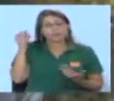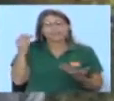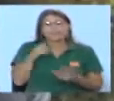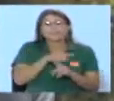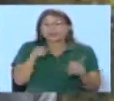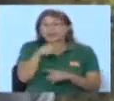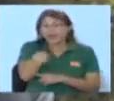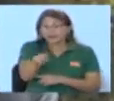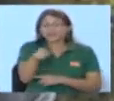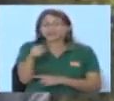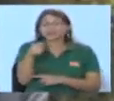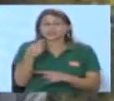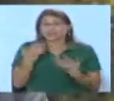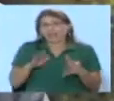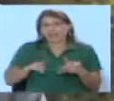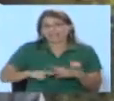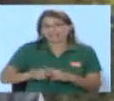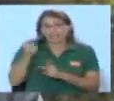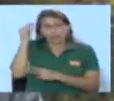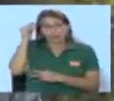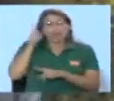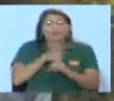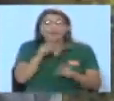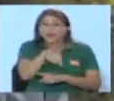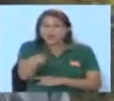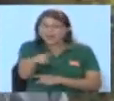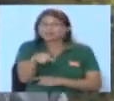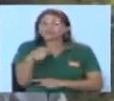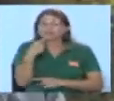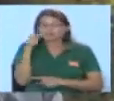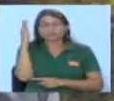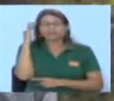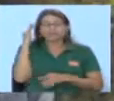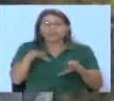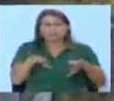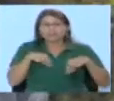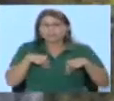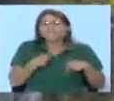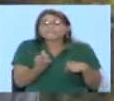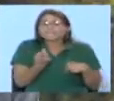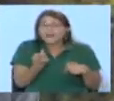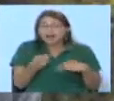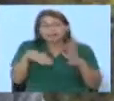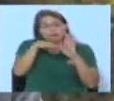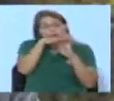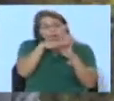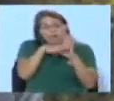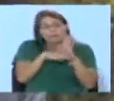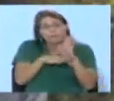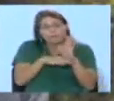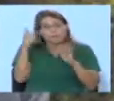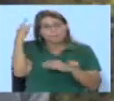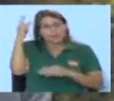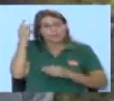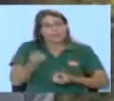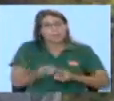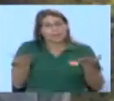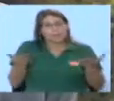un faltante importante de política pública que hemos venido arrastrando a lo largo de los años, de que además tenemos